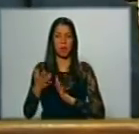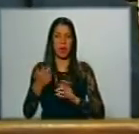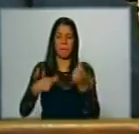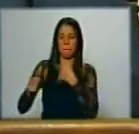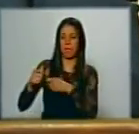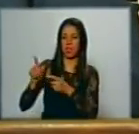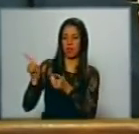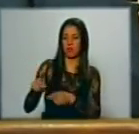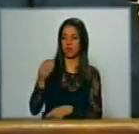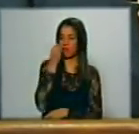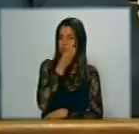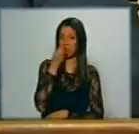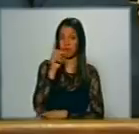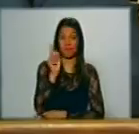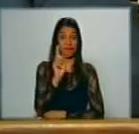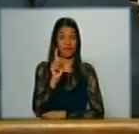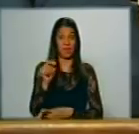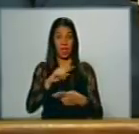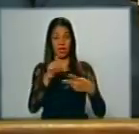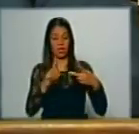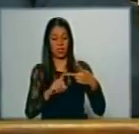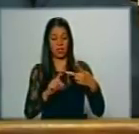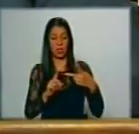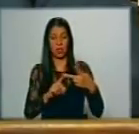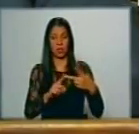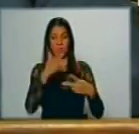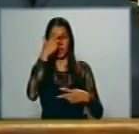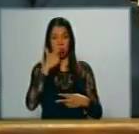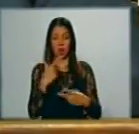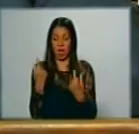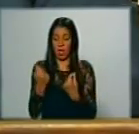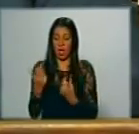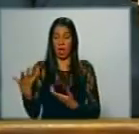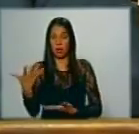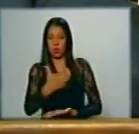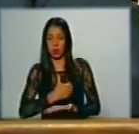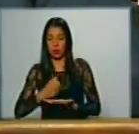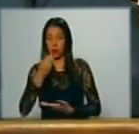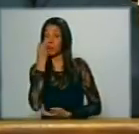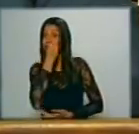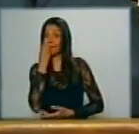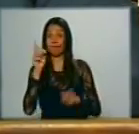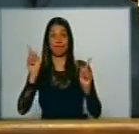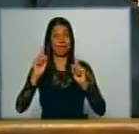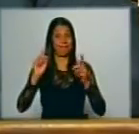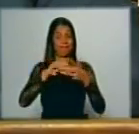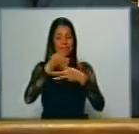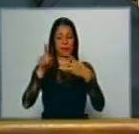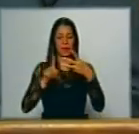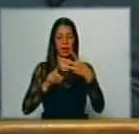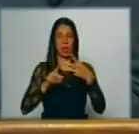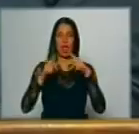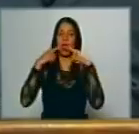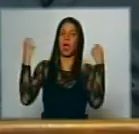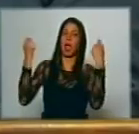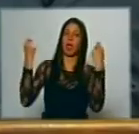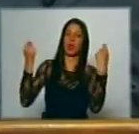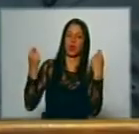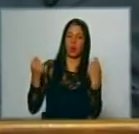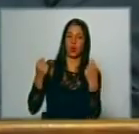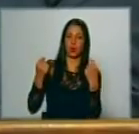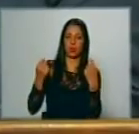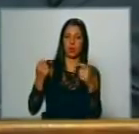comerciales. 2. No tener fines de lucro. 3. No aceptar anuncios de